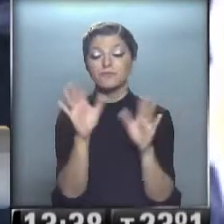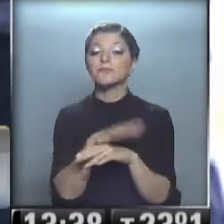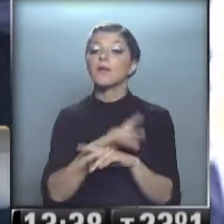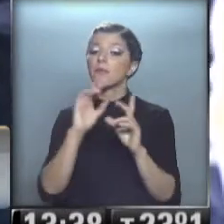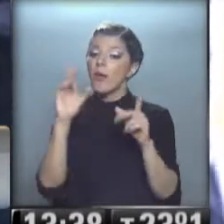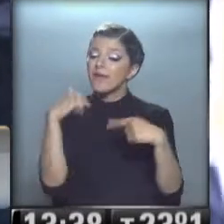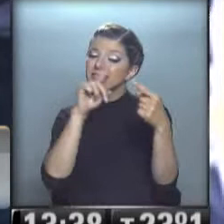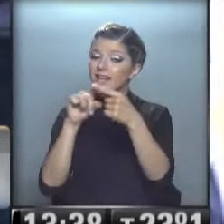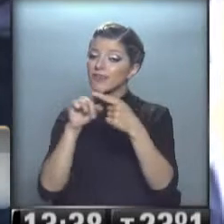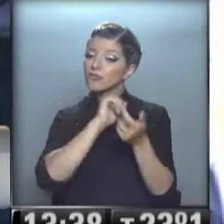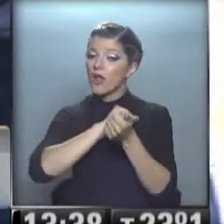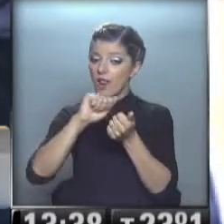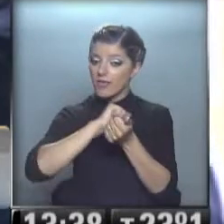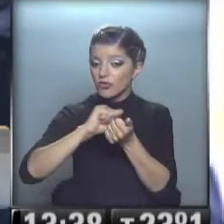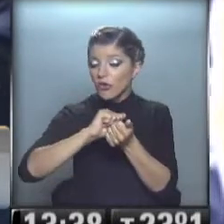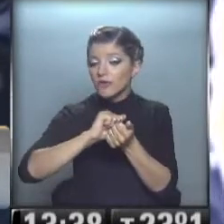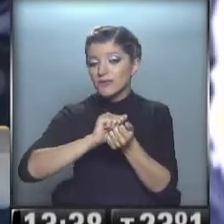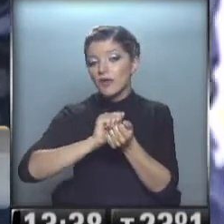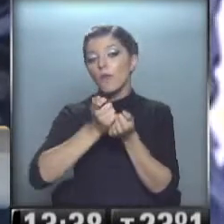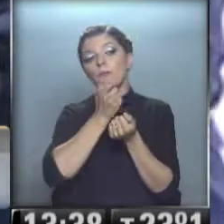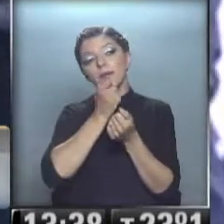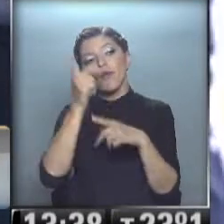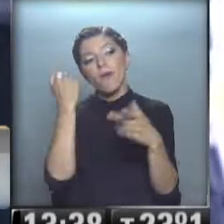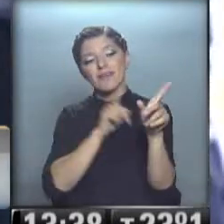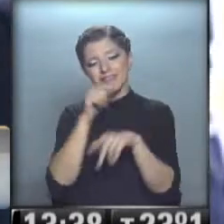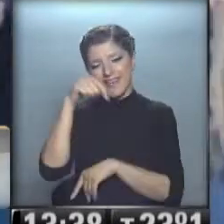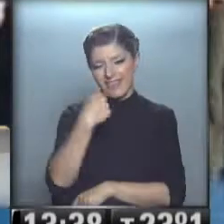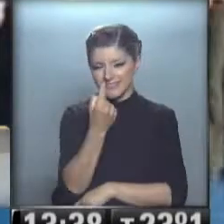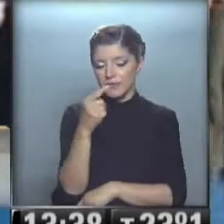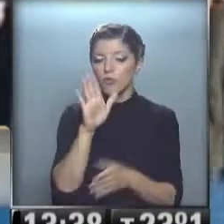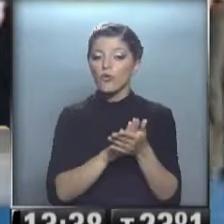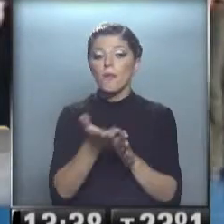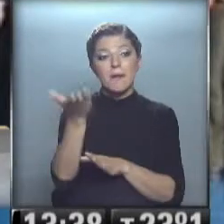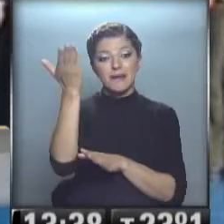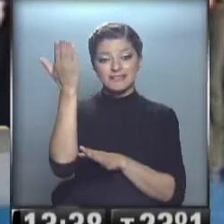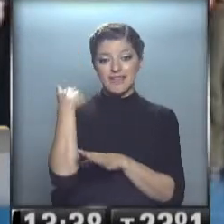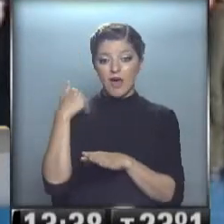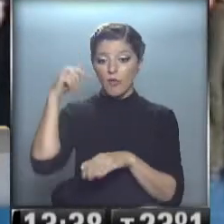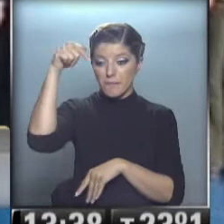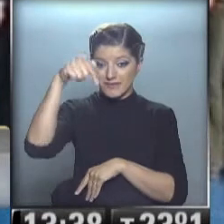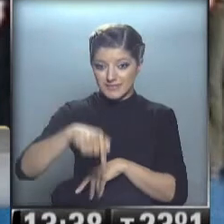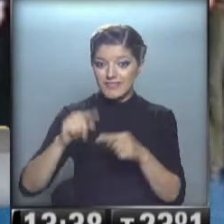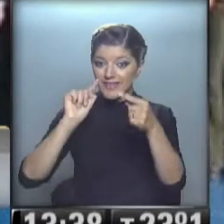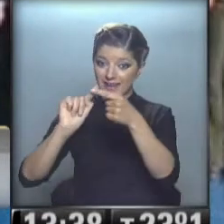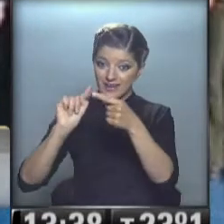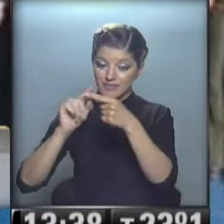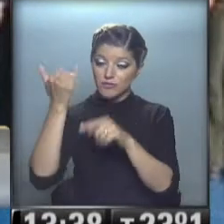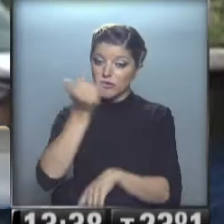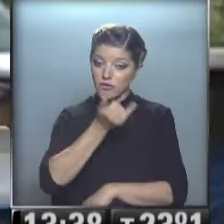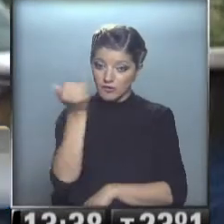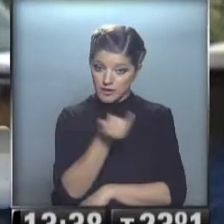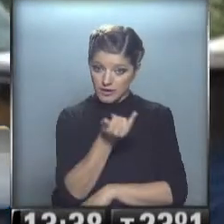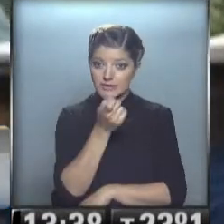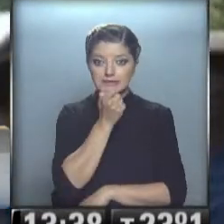historia y esto que tantas veces decimos aquí, el pasado y el presente están ligados, especialmente cuando no se terminan